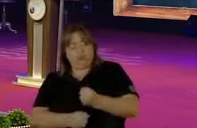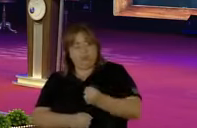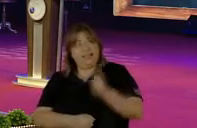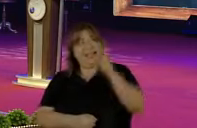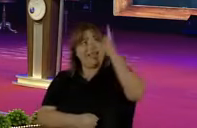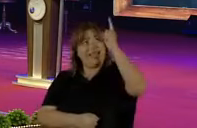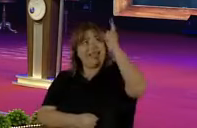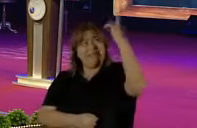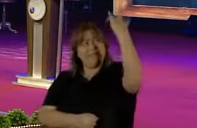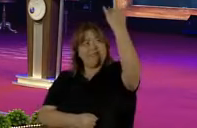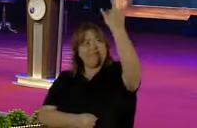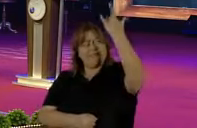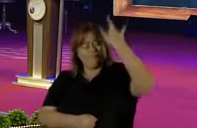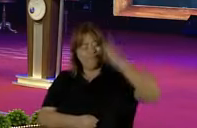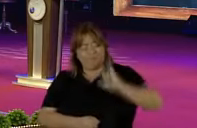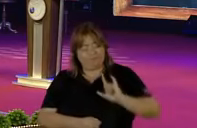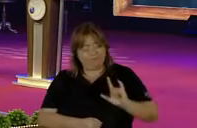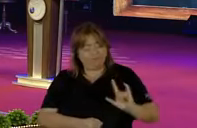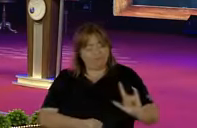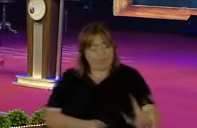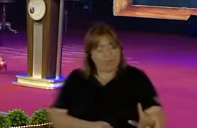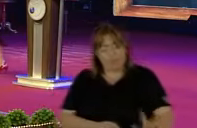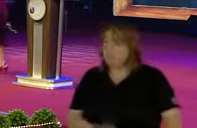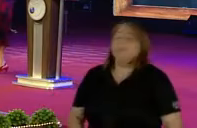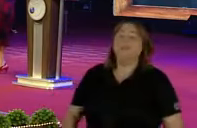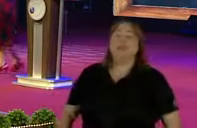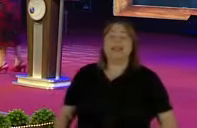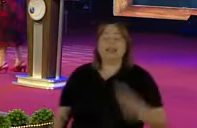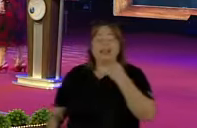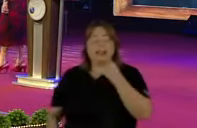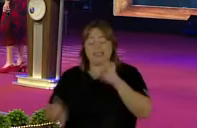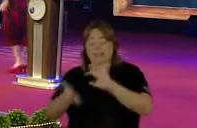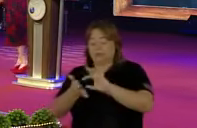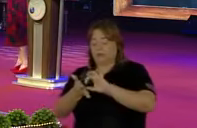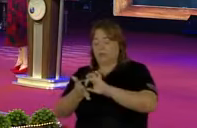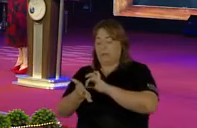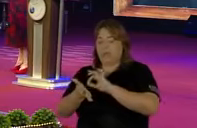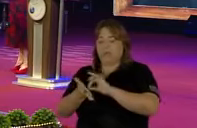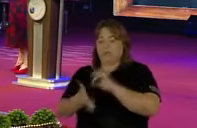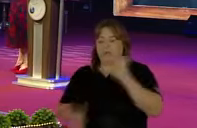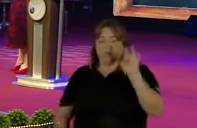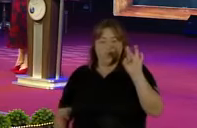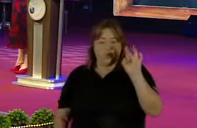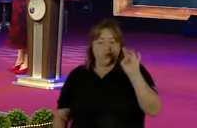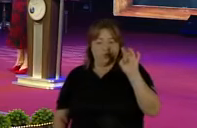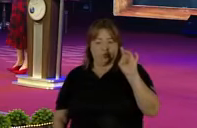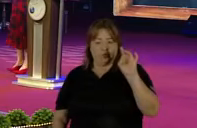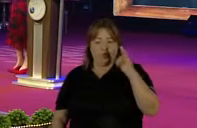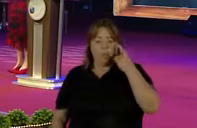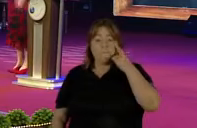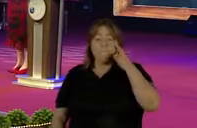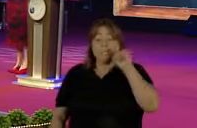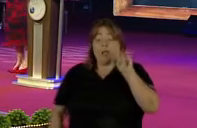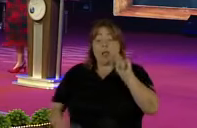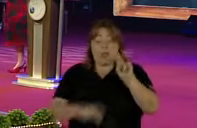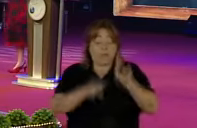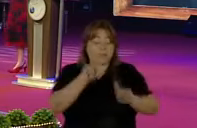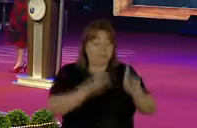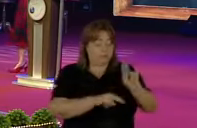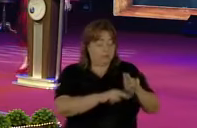el de nuestro Padre! Sigue diciendo, verso 8. Para hacerlo sentar, ¿dónde? ¡Ay!